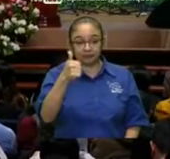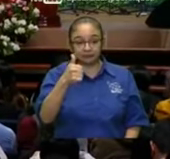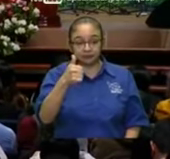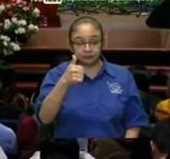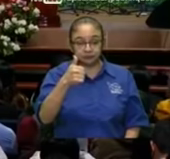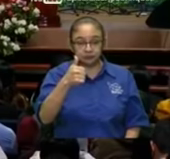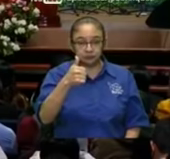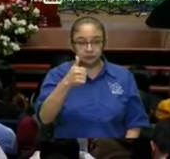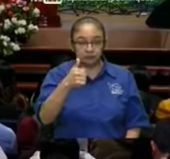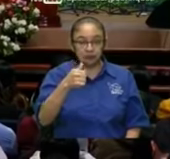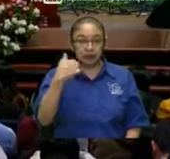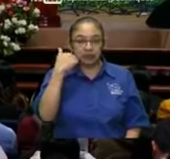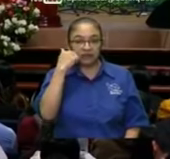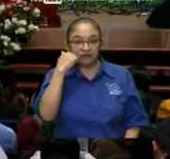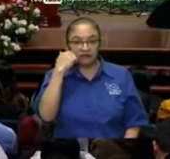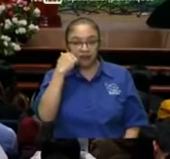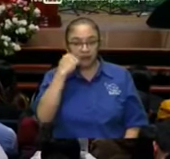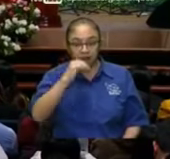para afuera,